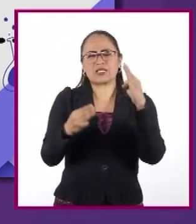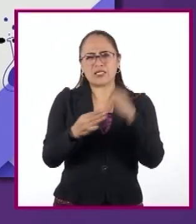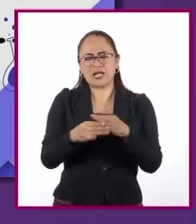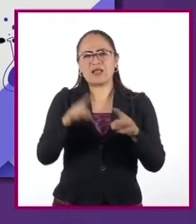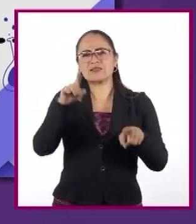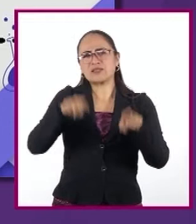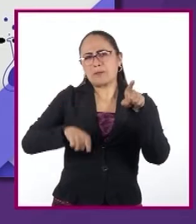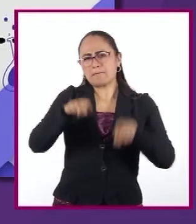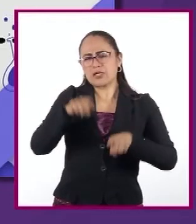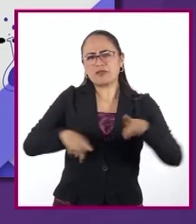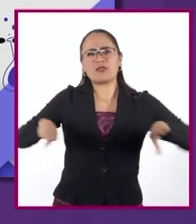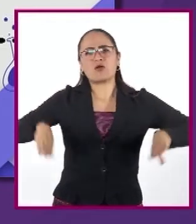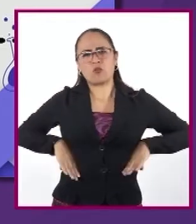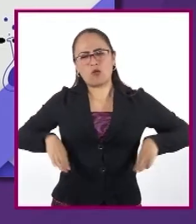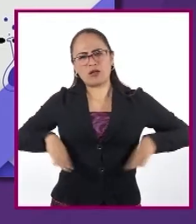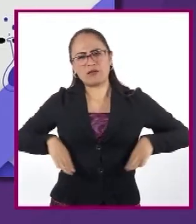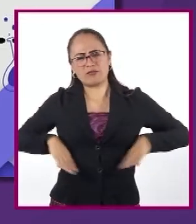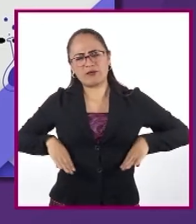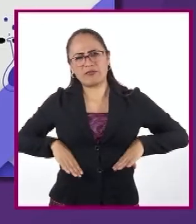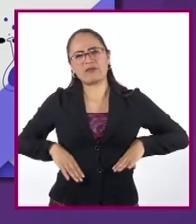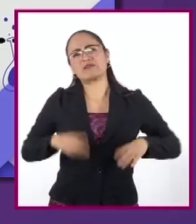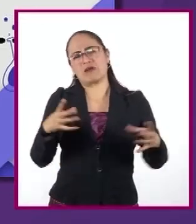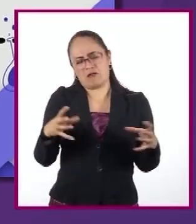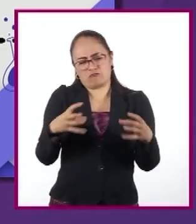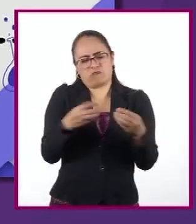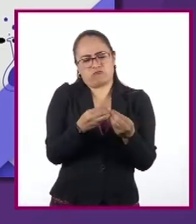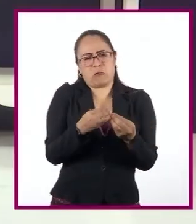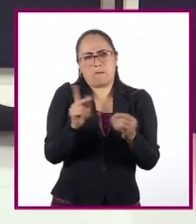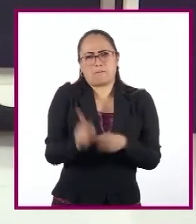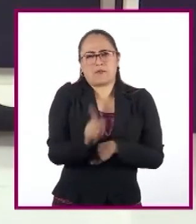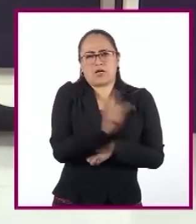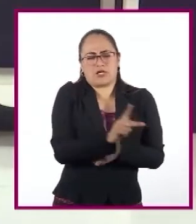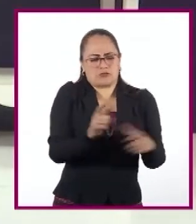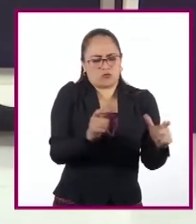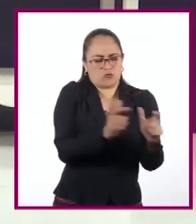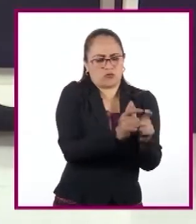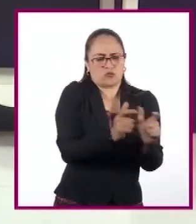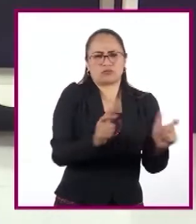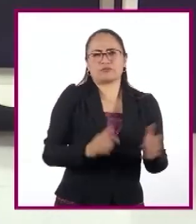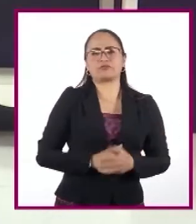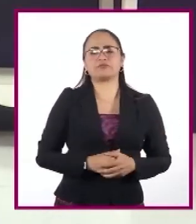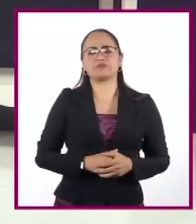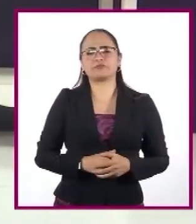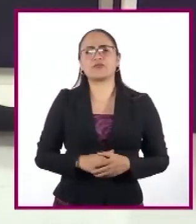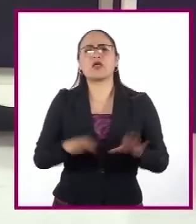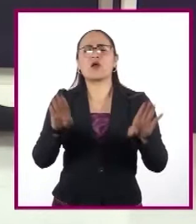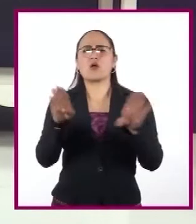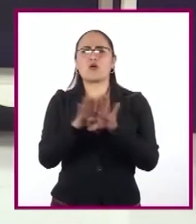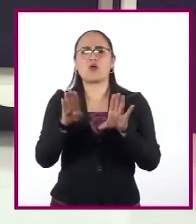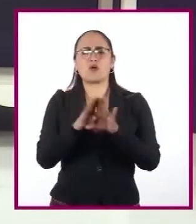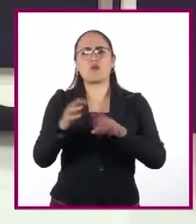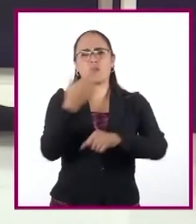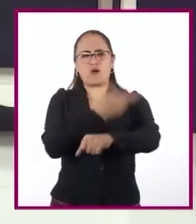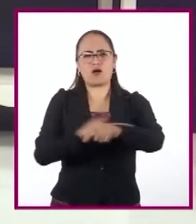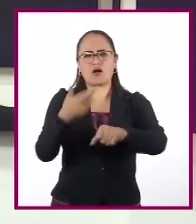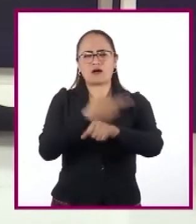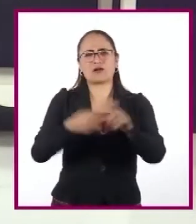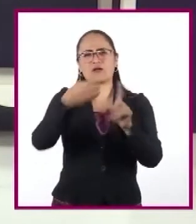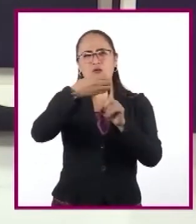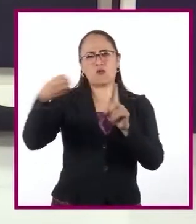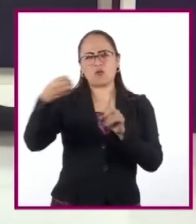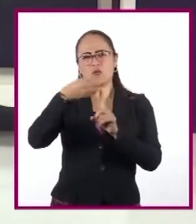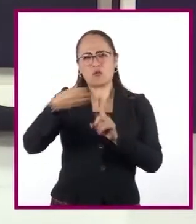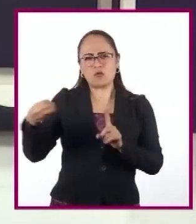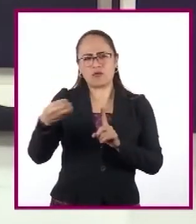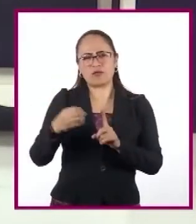sus propiedades o atributos comunes entre ellos. ¿Cómo están organizados los elementos químicos en la tabla periódica? En